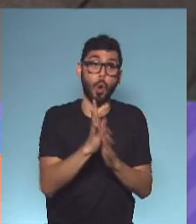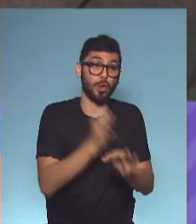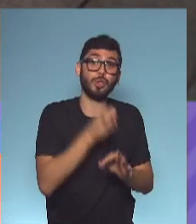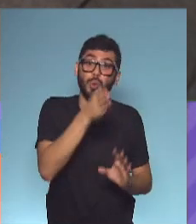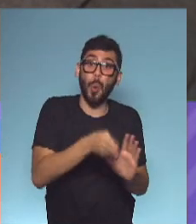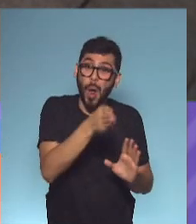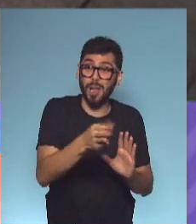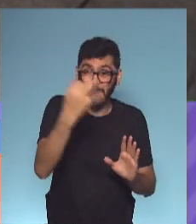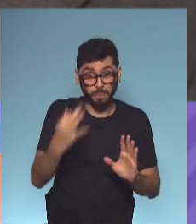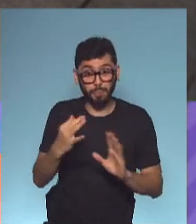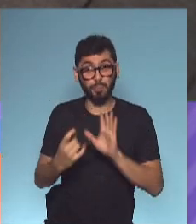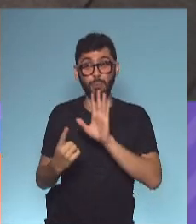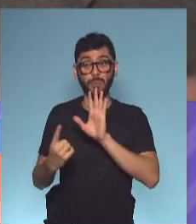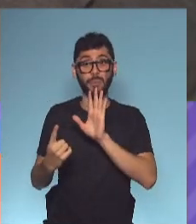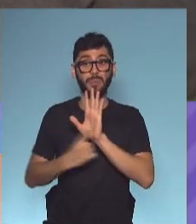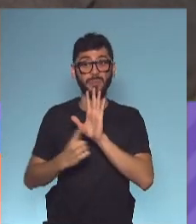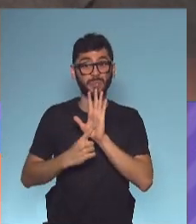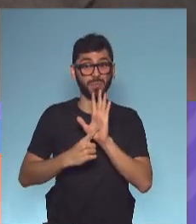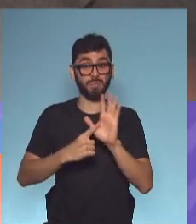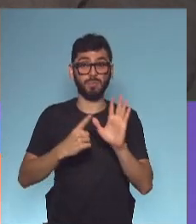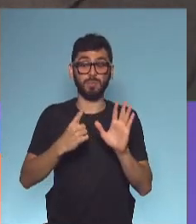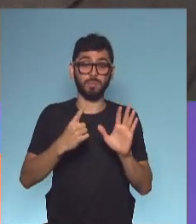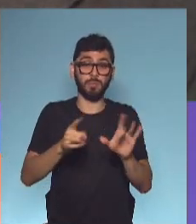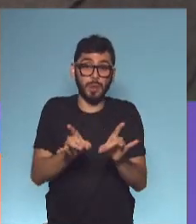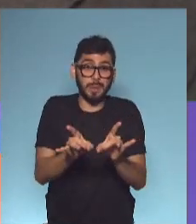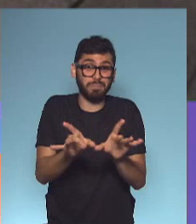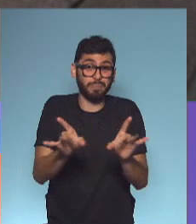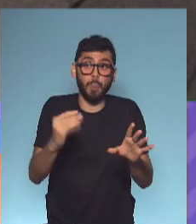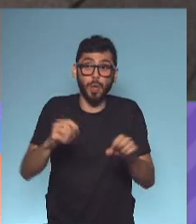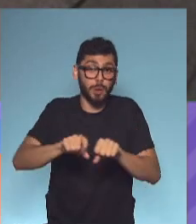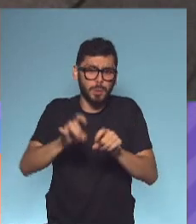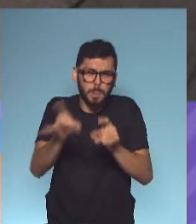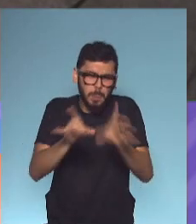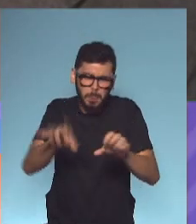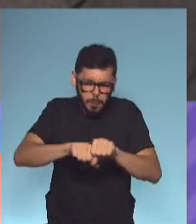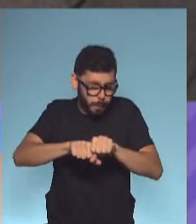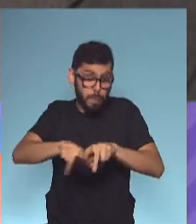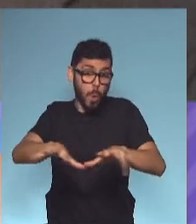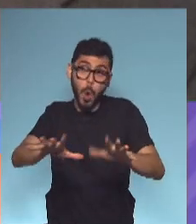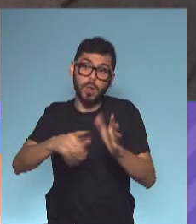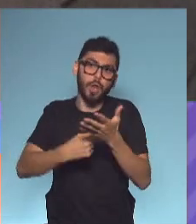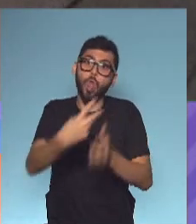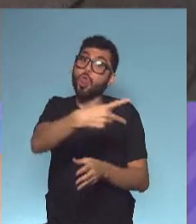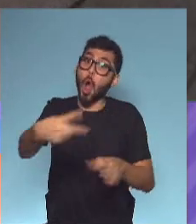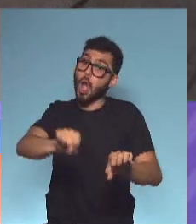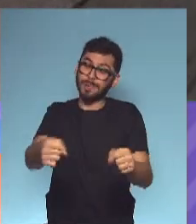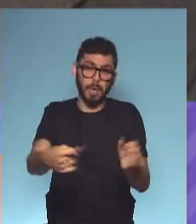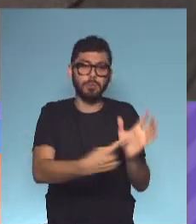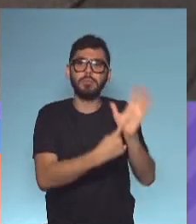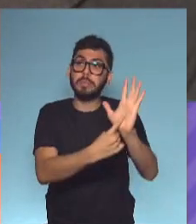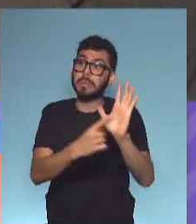presenciales suspendidas por 2 semanas en razón de la violenta ola de contagios por el coronavirus. Y la segunda,